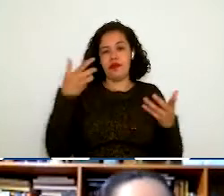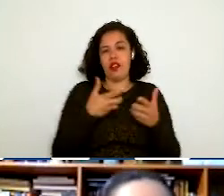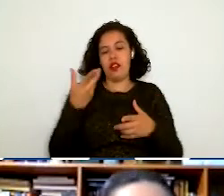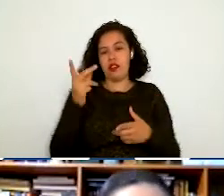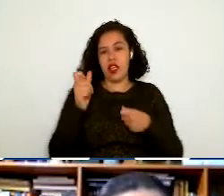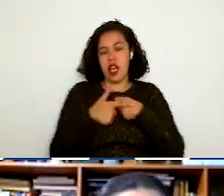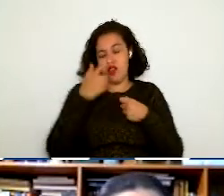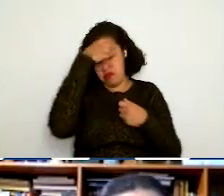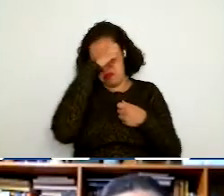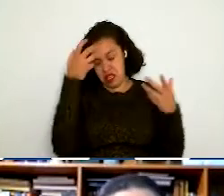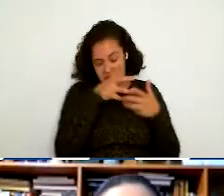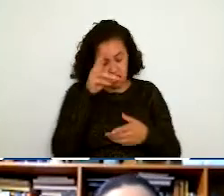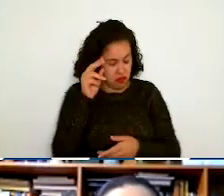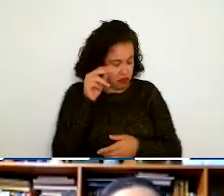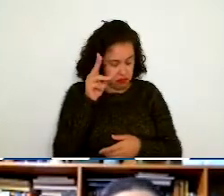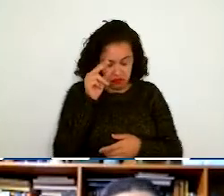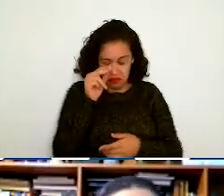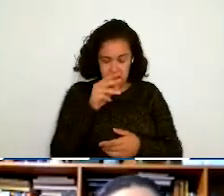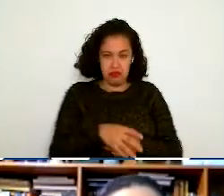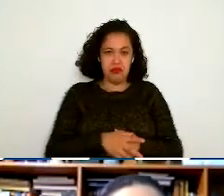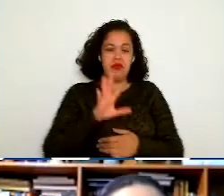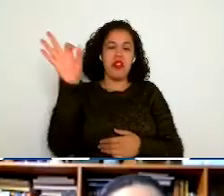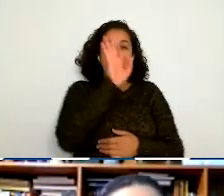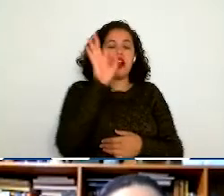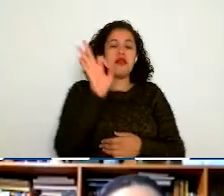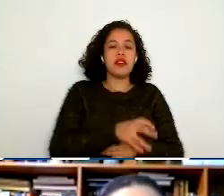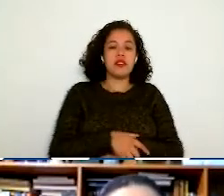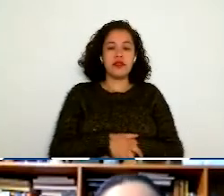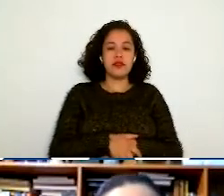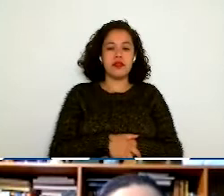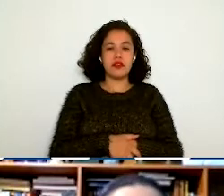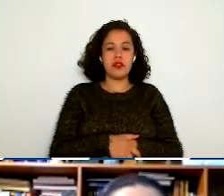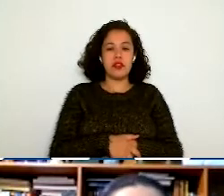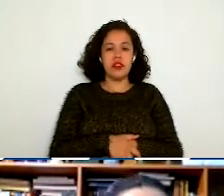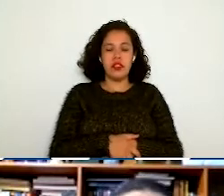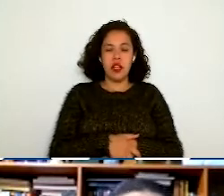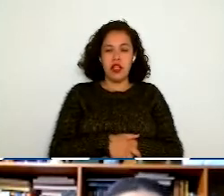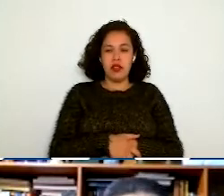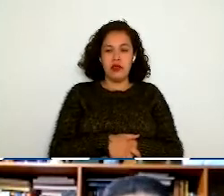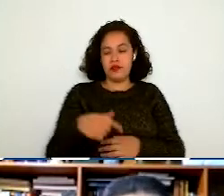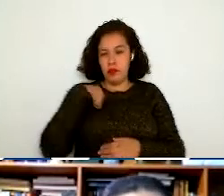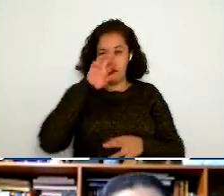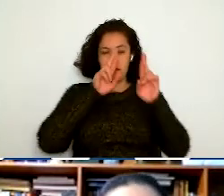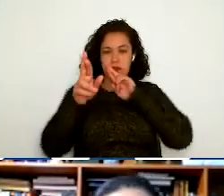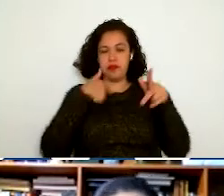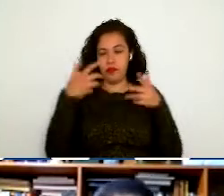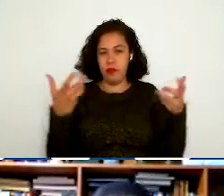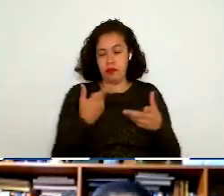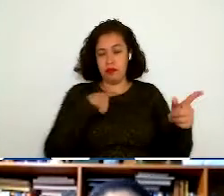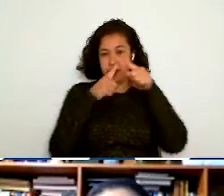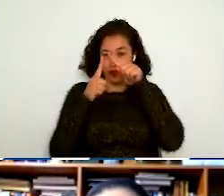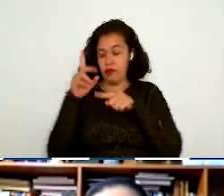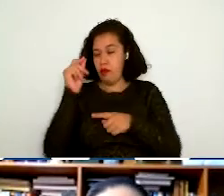ninguna experiencia, o posiblemente, ¿no? El resultado que genere no va a ser positivo, va a ser